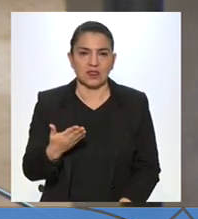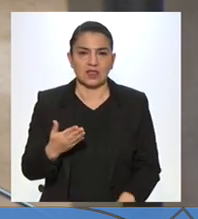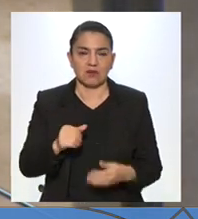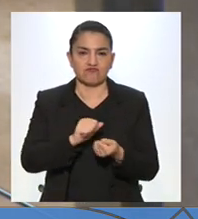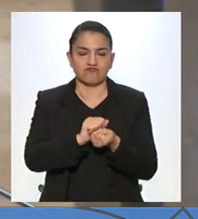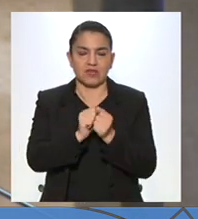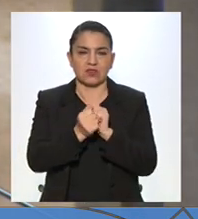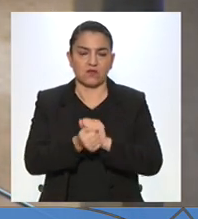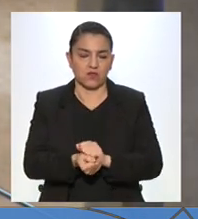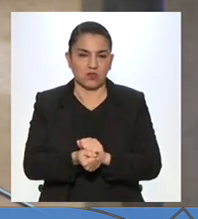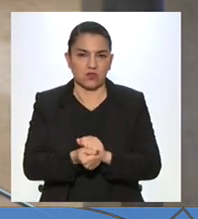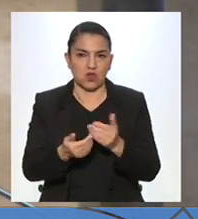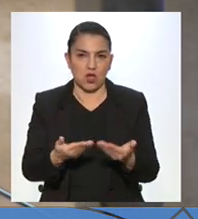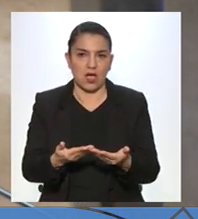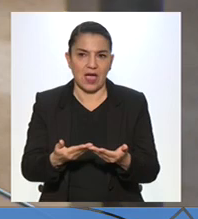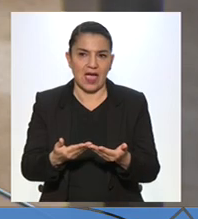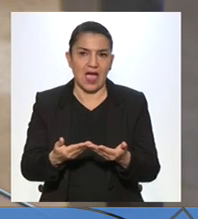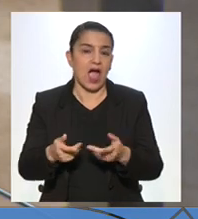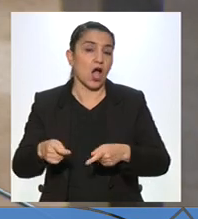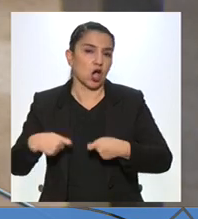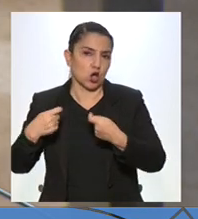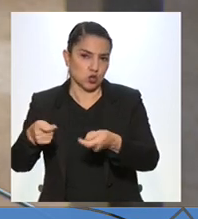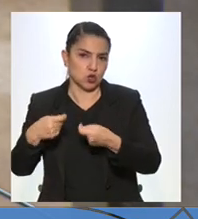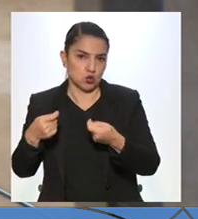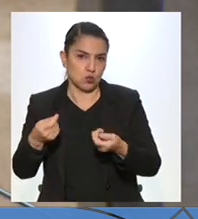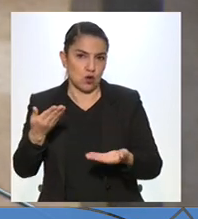los incentivos al consumo versus el ahorro.